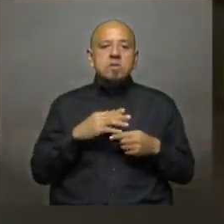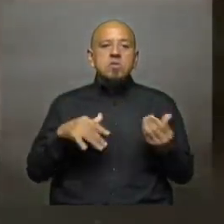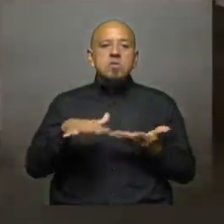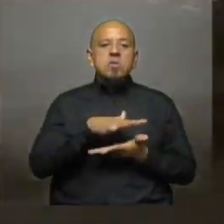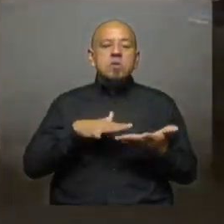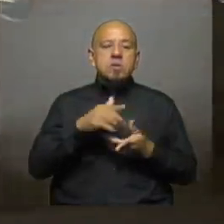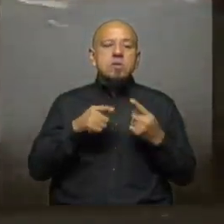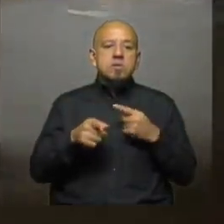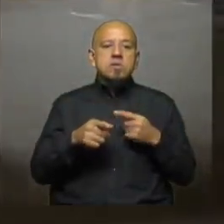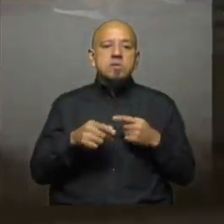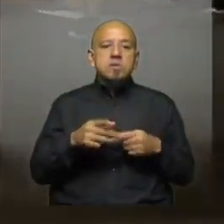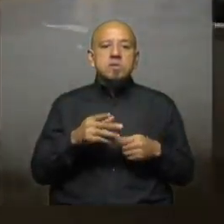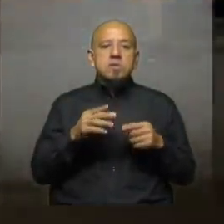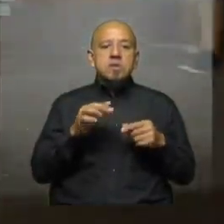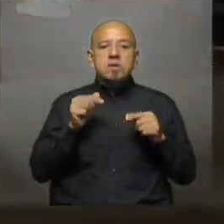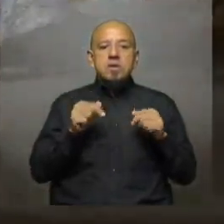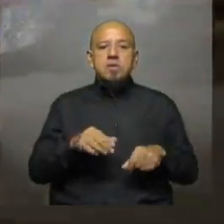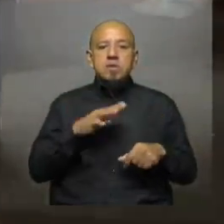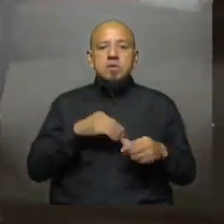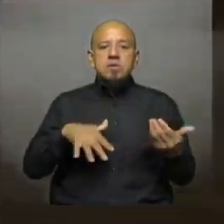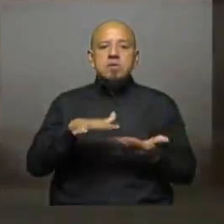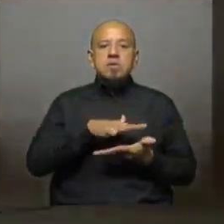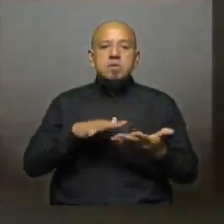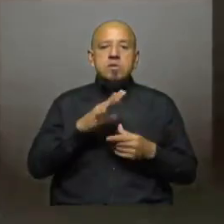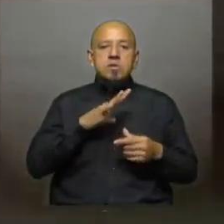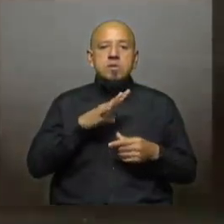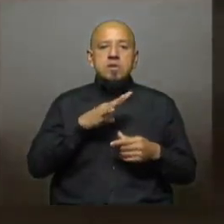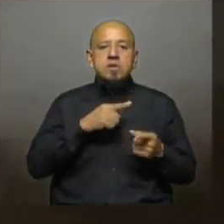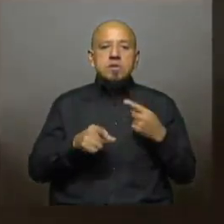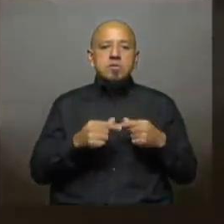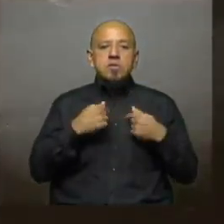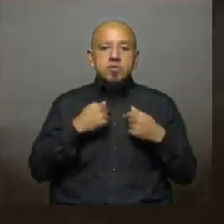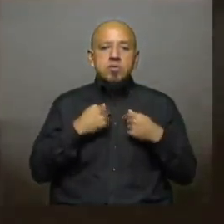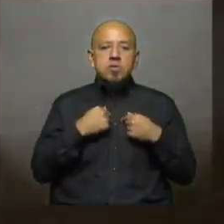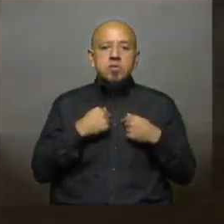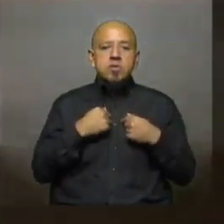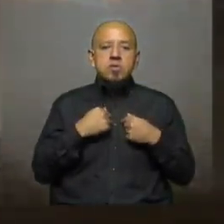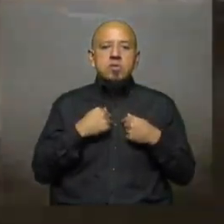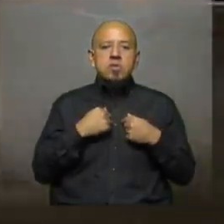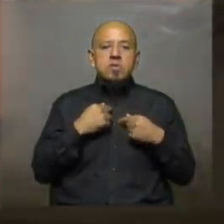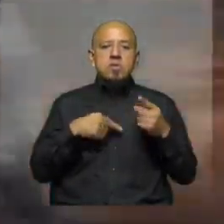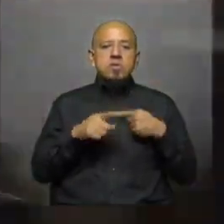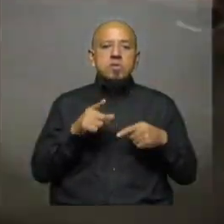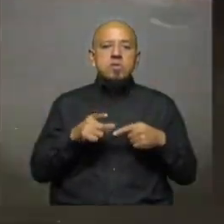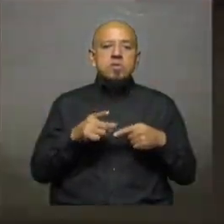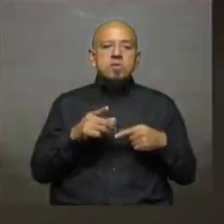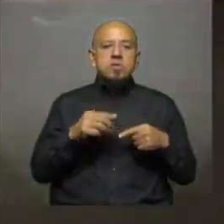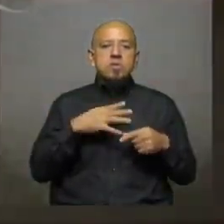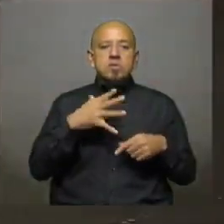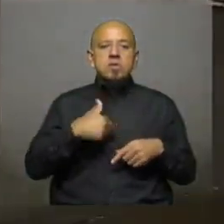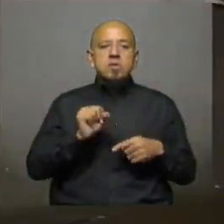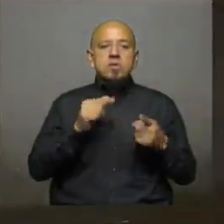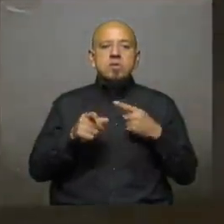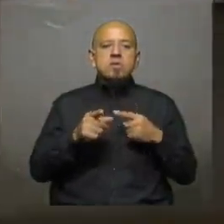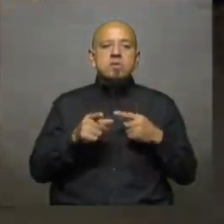esto pasa en todos los barrios donde hay corso. Nosotros llevamos los tablados móviles